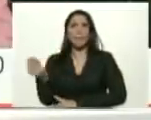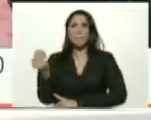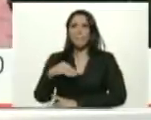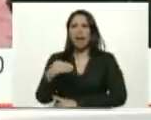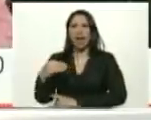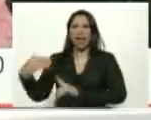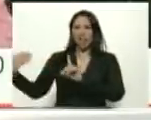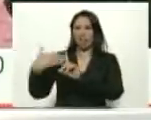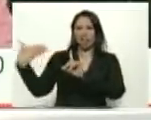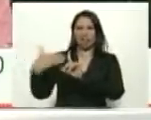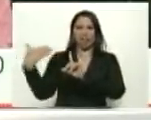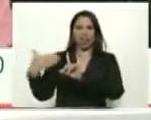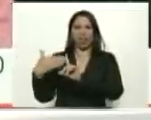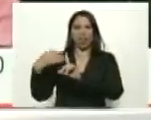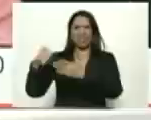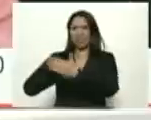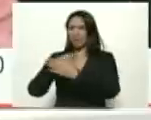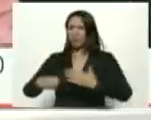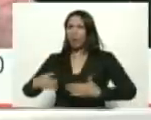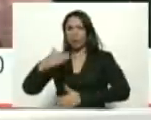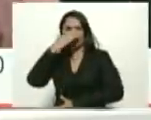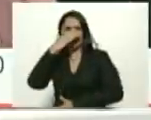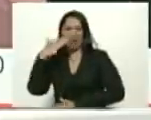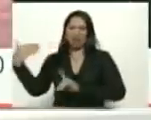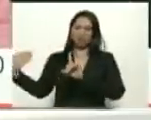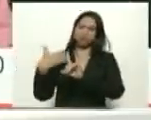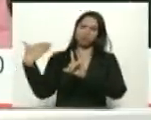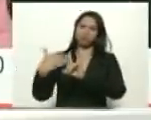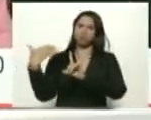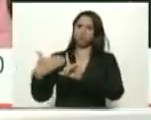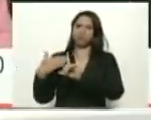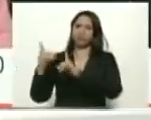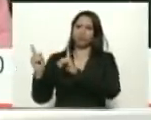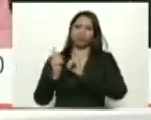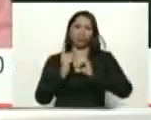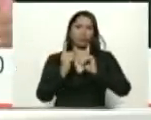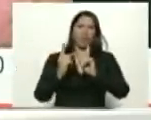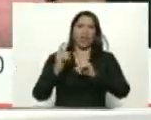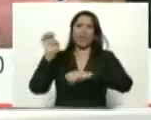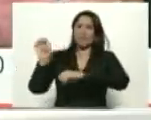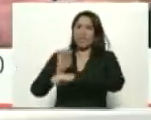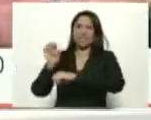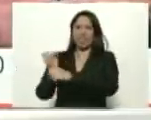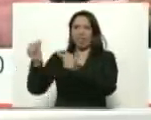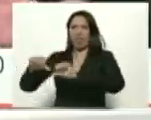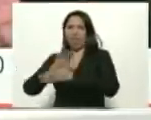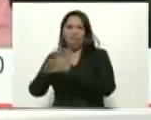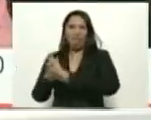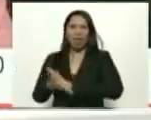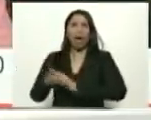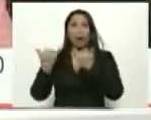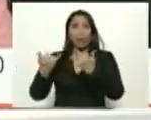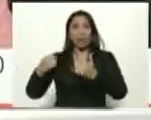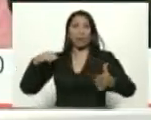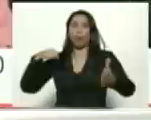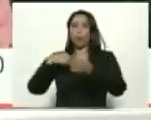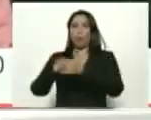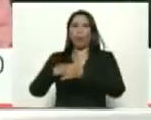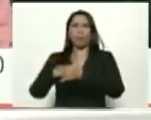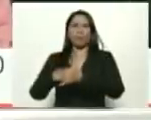acosan con sanciones criminales, mientras más nos acosan con persecución financiera, y ahora con este tremendo golpe de la